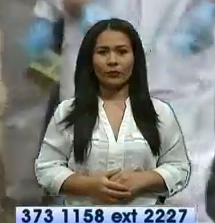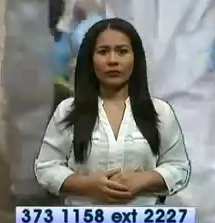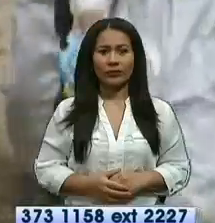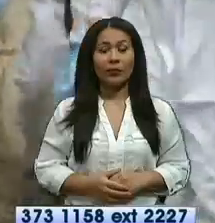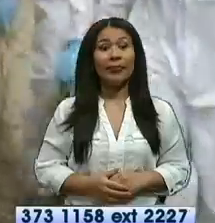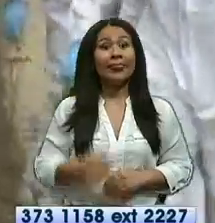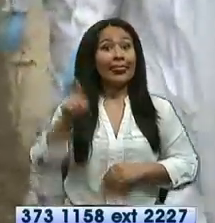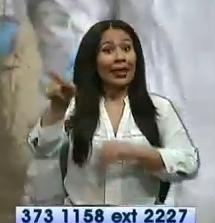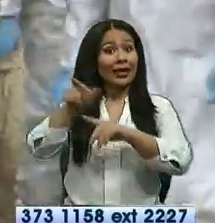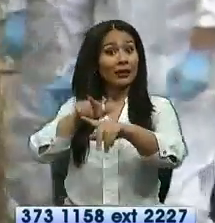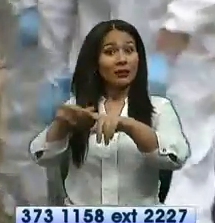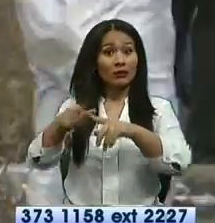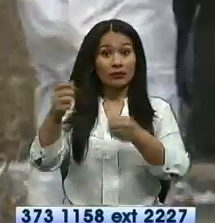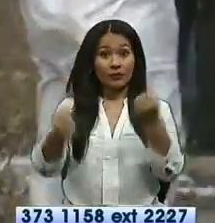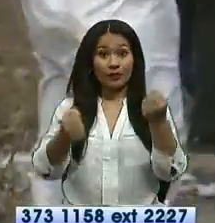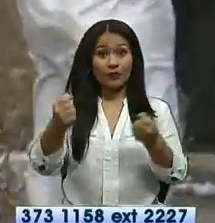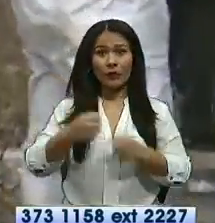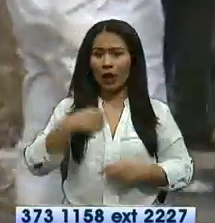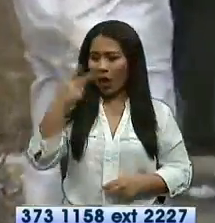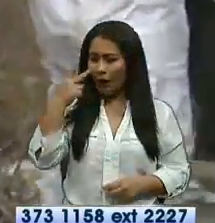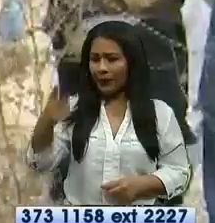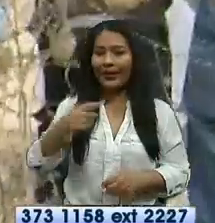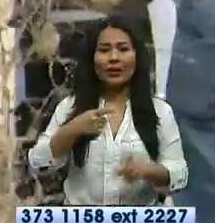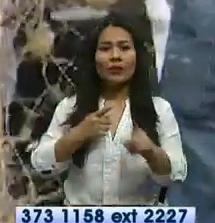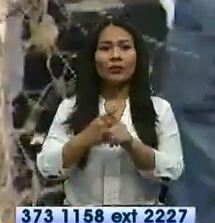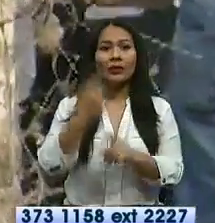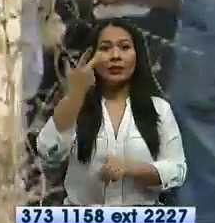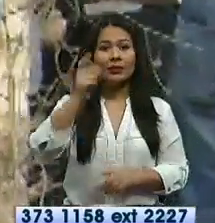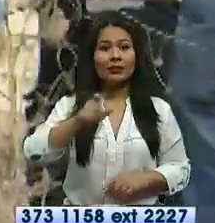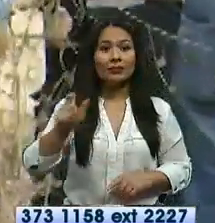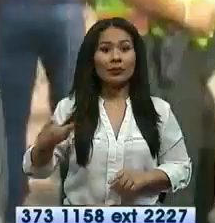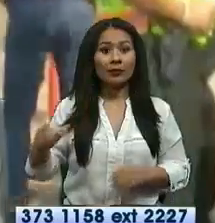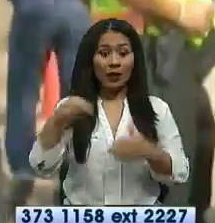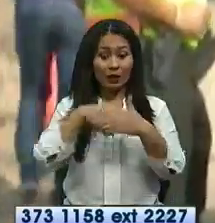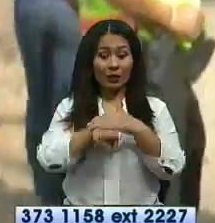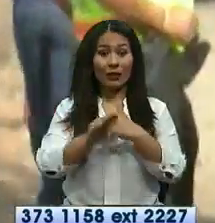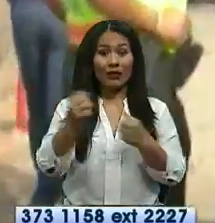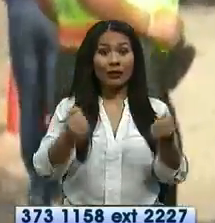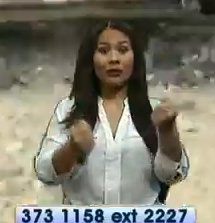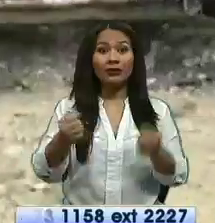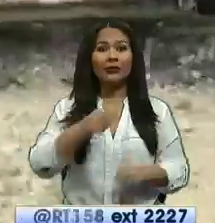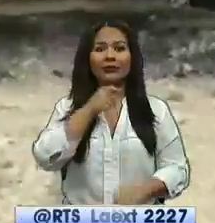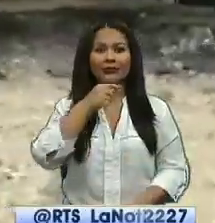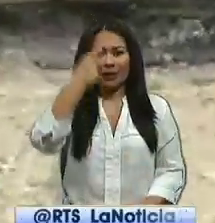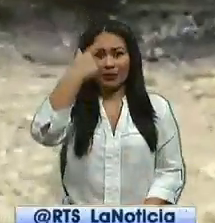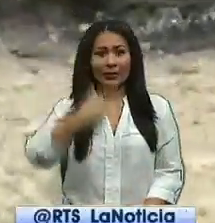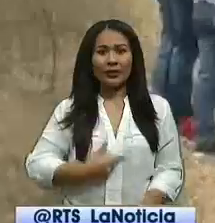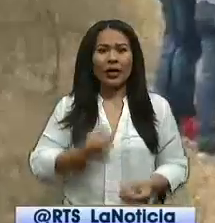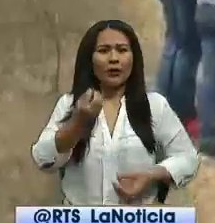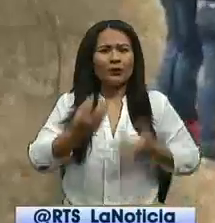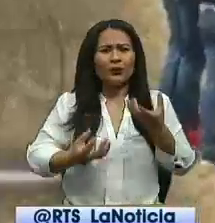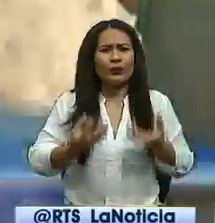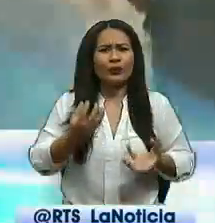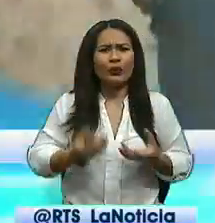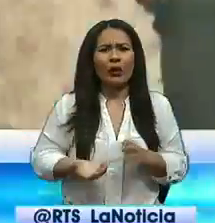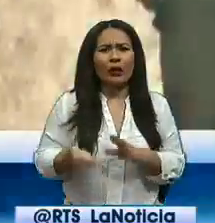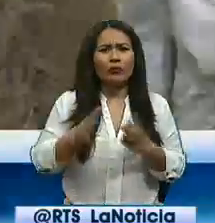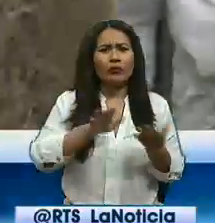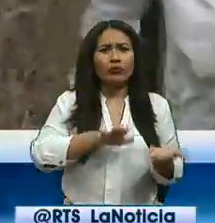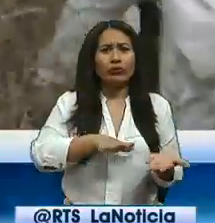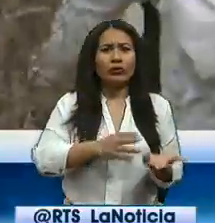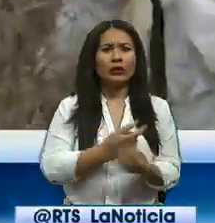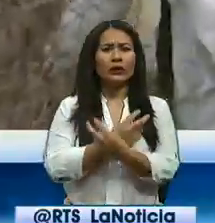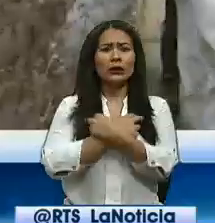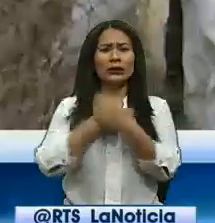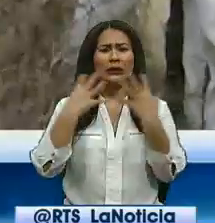En este vehículo fueron encontradas tres personas incineradas en el sector de Santa Rosa, a la altura del sitio Sancán, en Jipijapa, en la provincia de